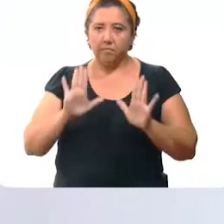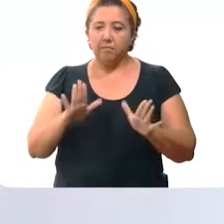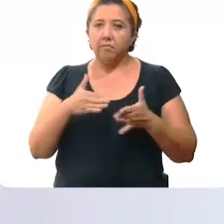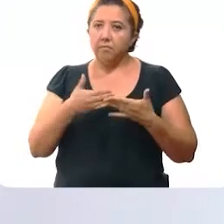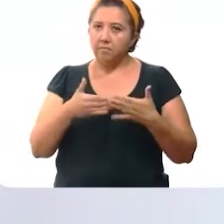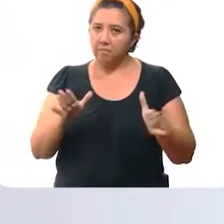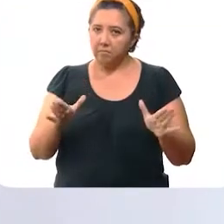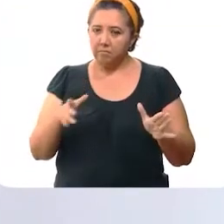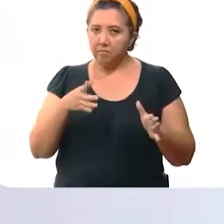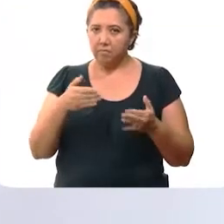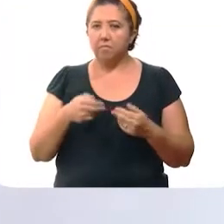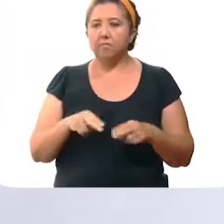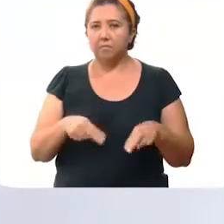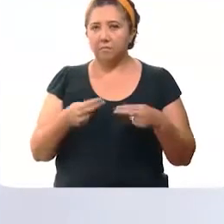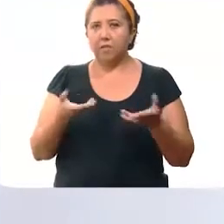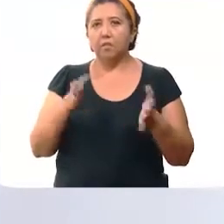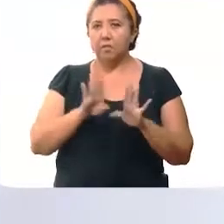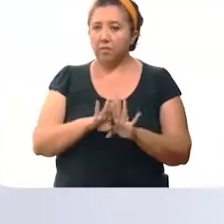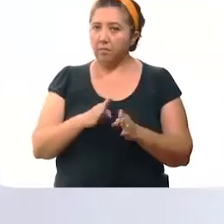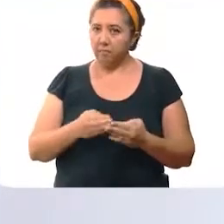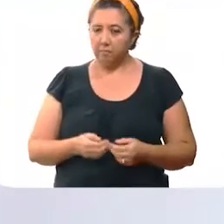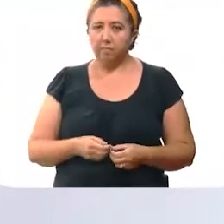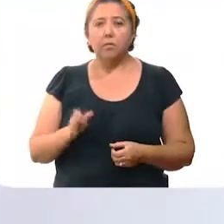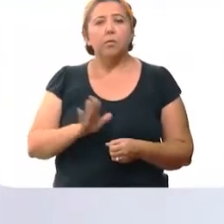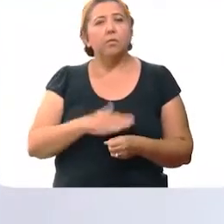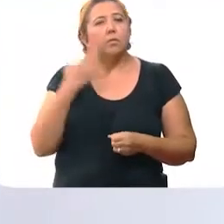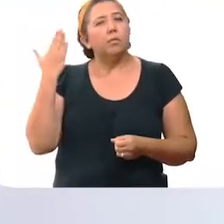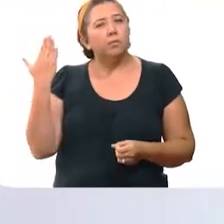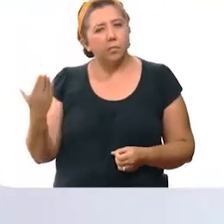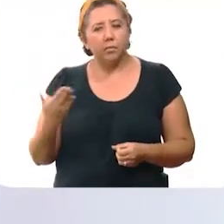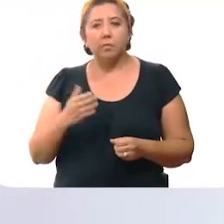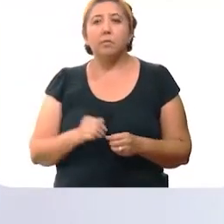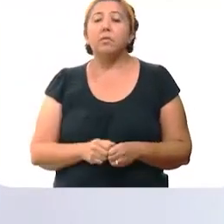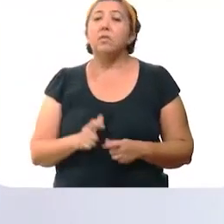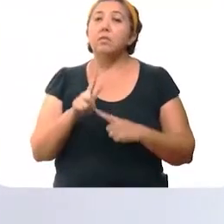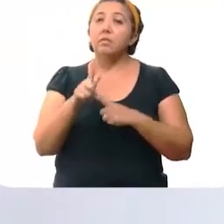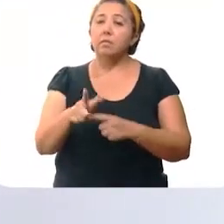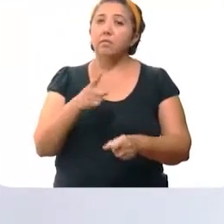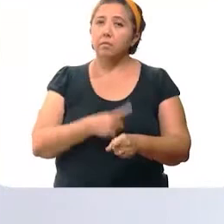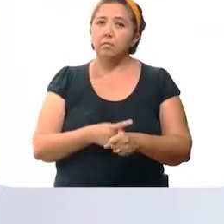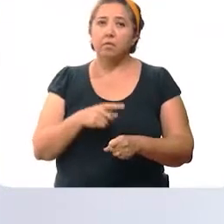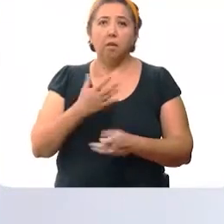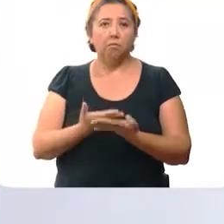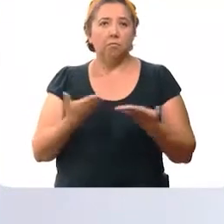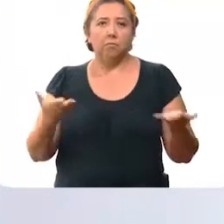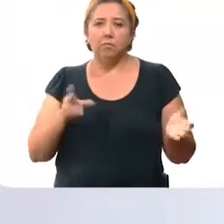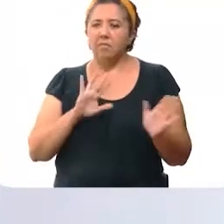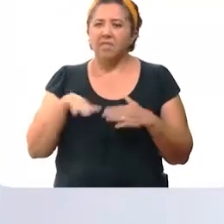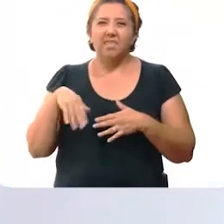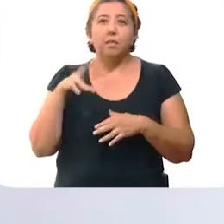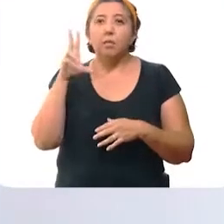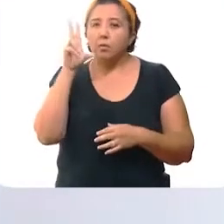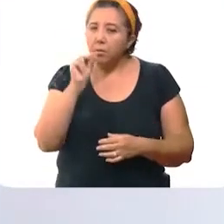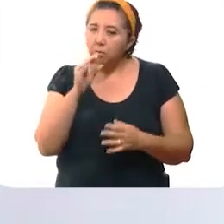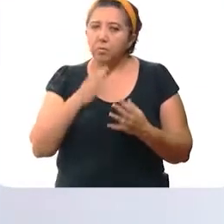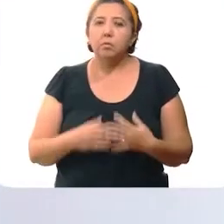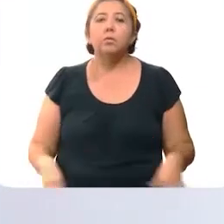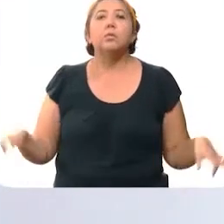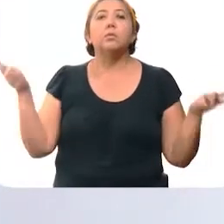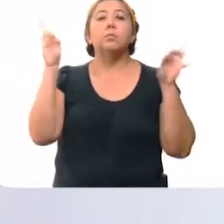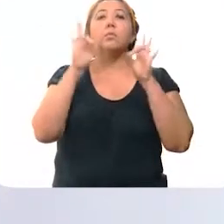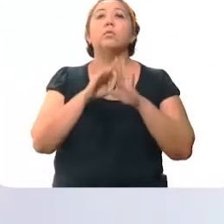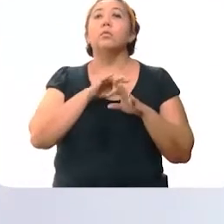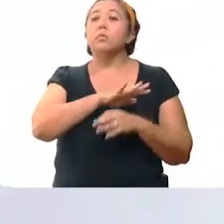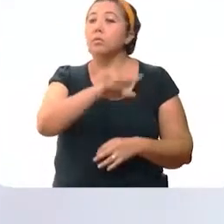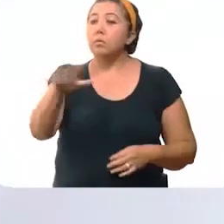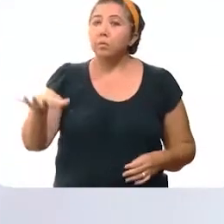el proceso de reactivación económica. Se reitera, la pandemia sigue y no es momento de bajar la guardia. Es muy importante